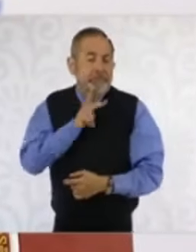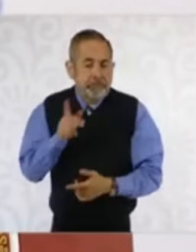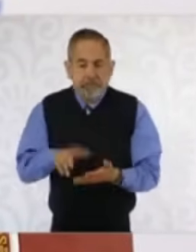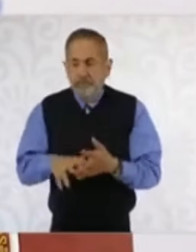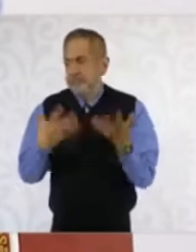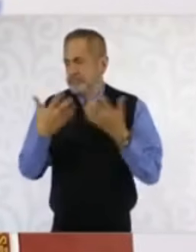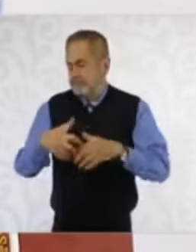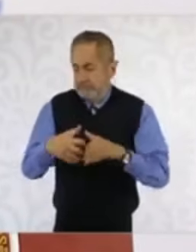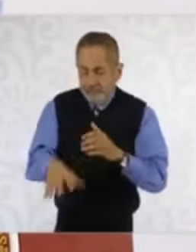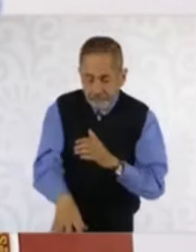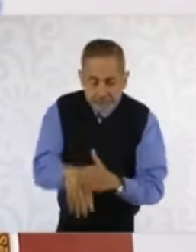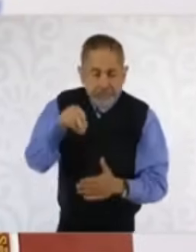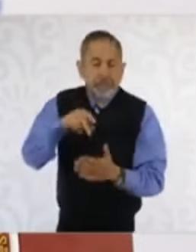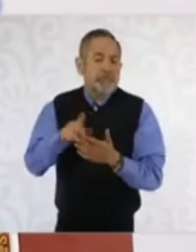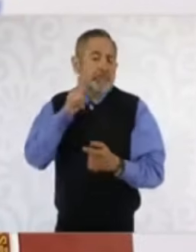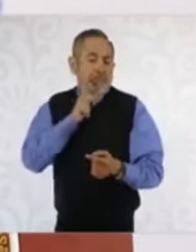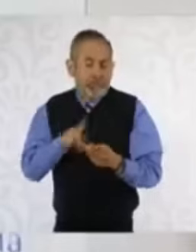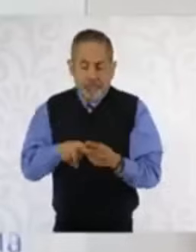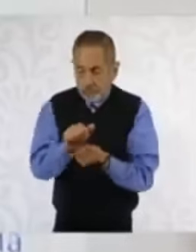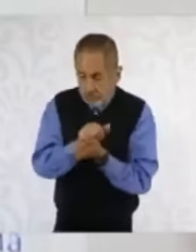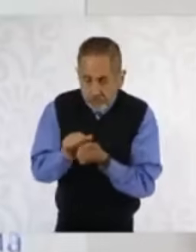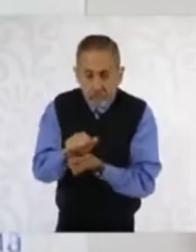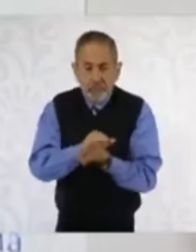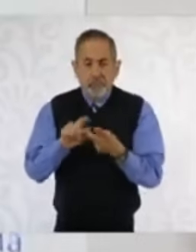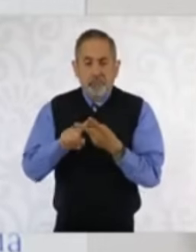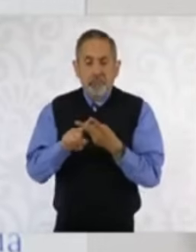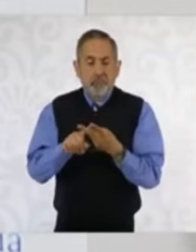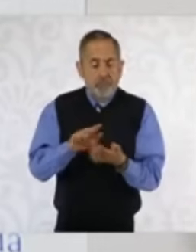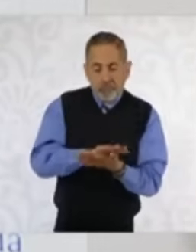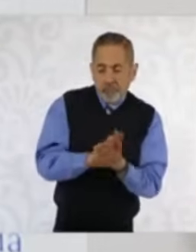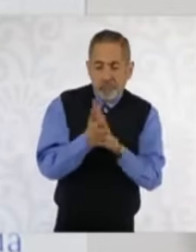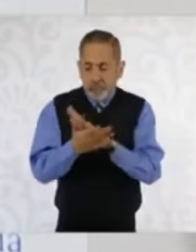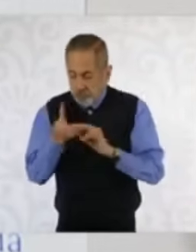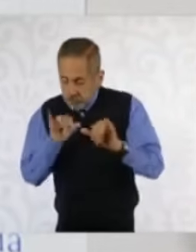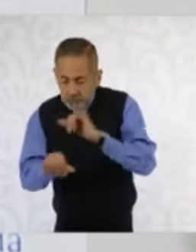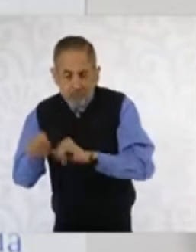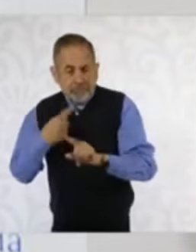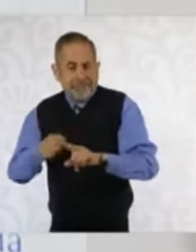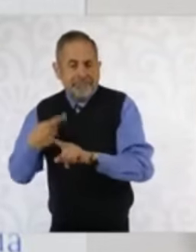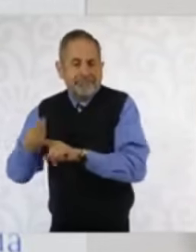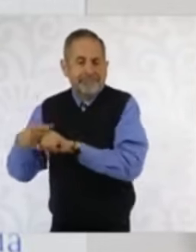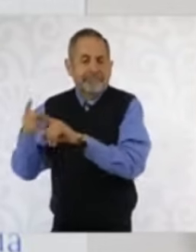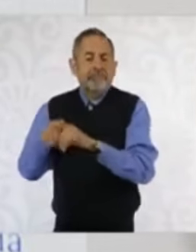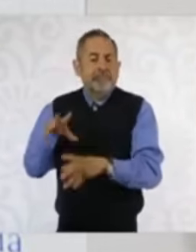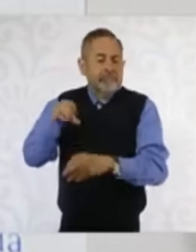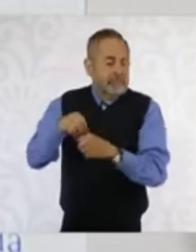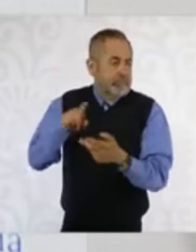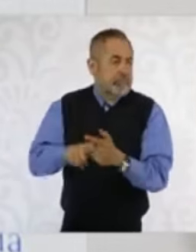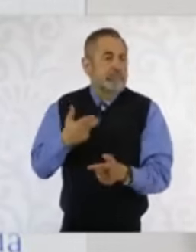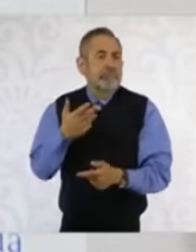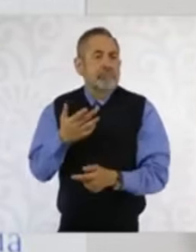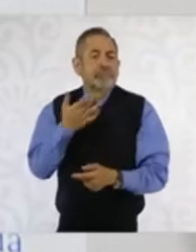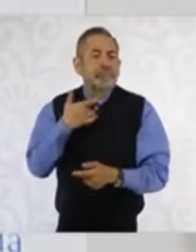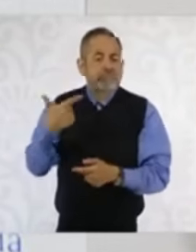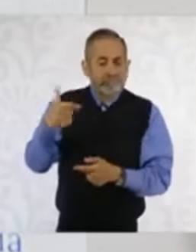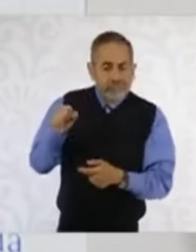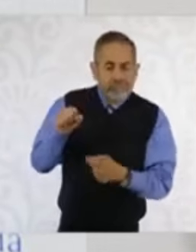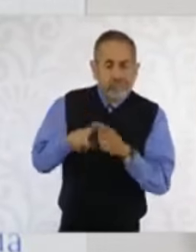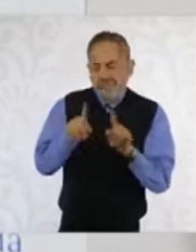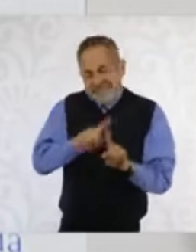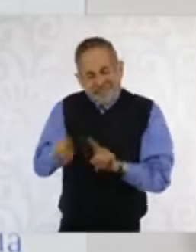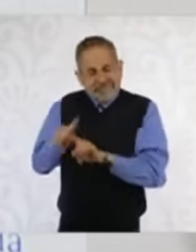diarios. Con el incremento estimado del 12%, el salario mínimo diario para 2025 quedaría en 278